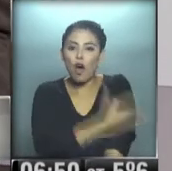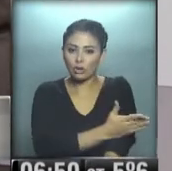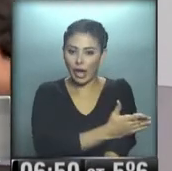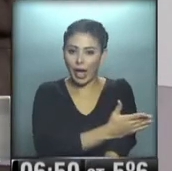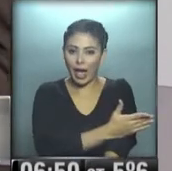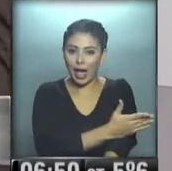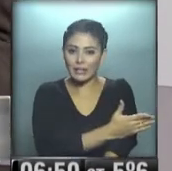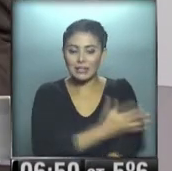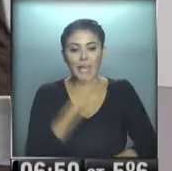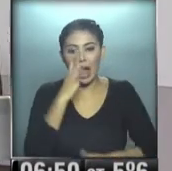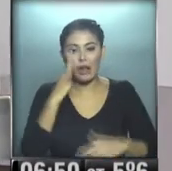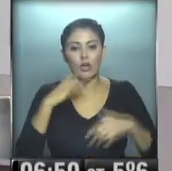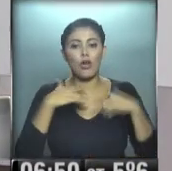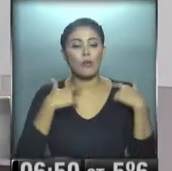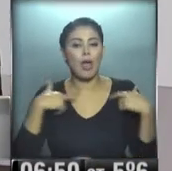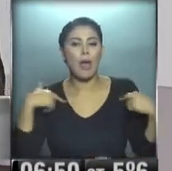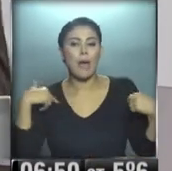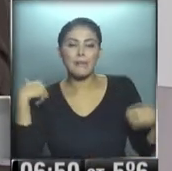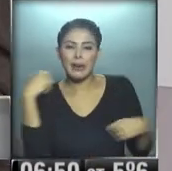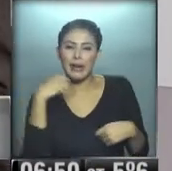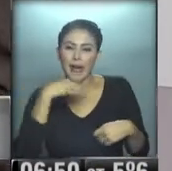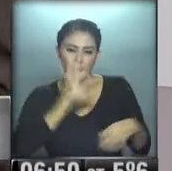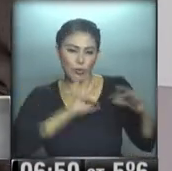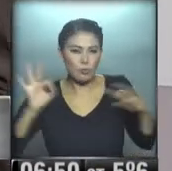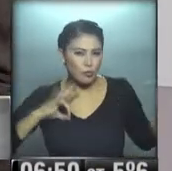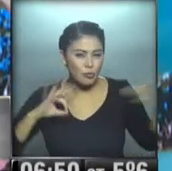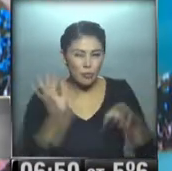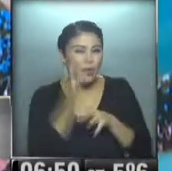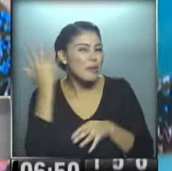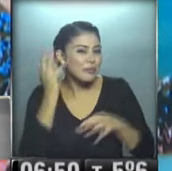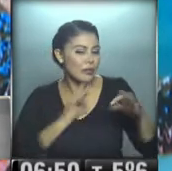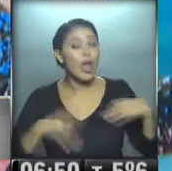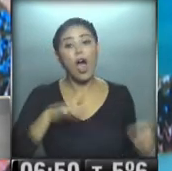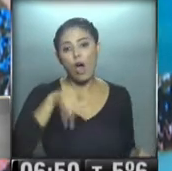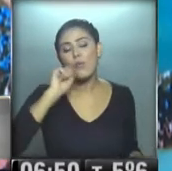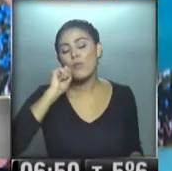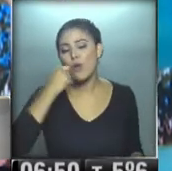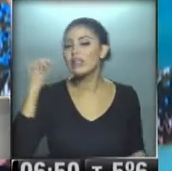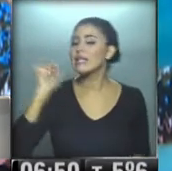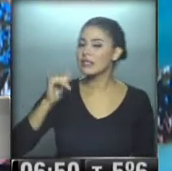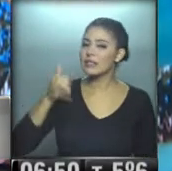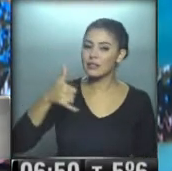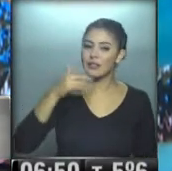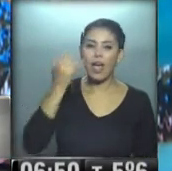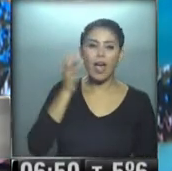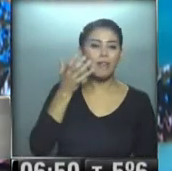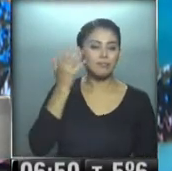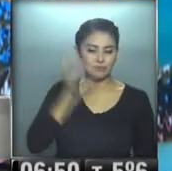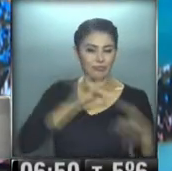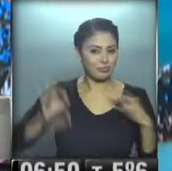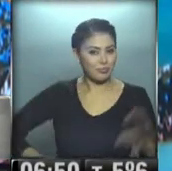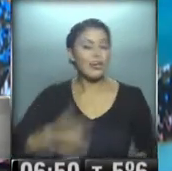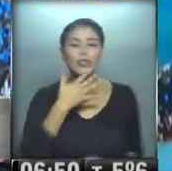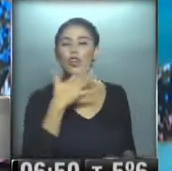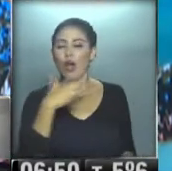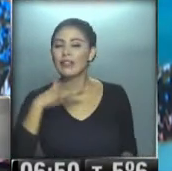una suerte de remera de leopardo, ¿no? Sí. ¿Leopardo es? Sí, sí, sí, es guapísima, guapísima. De animal print. De animal print. Ok, ya entendí.